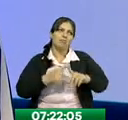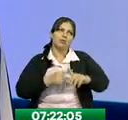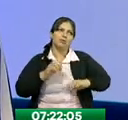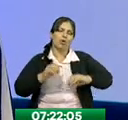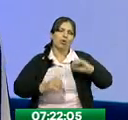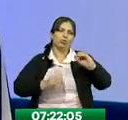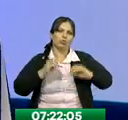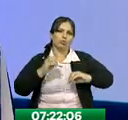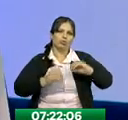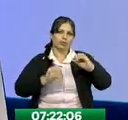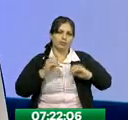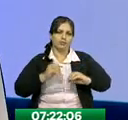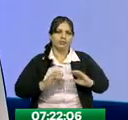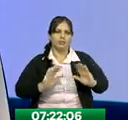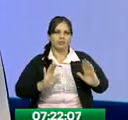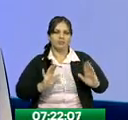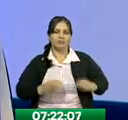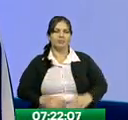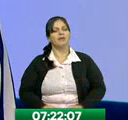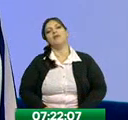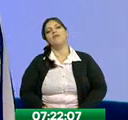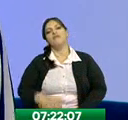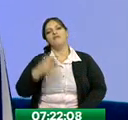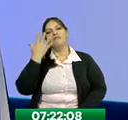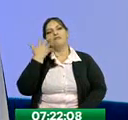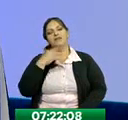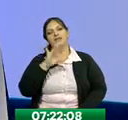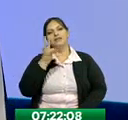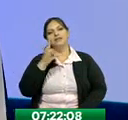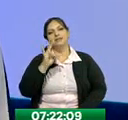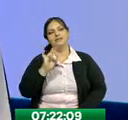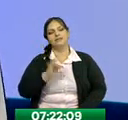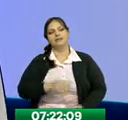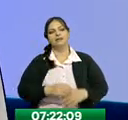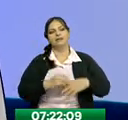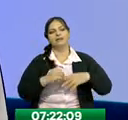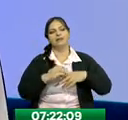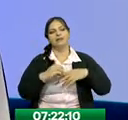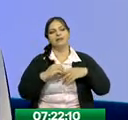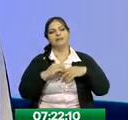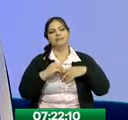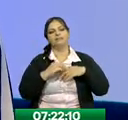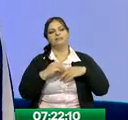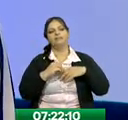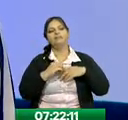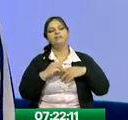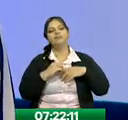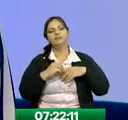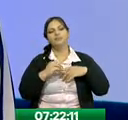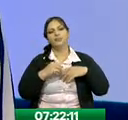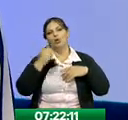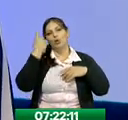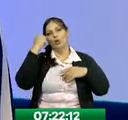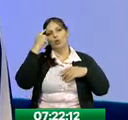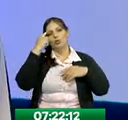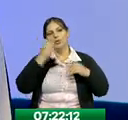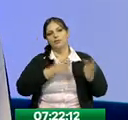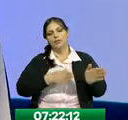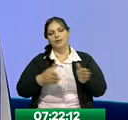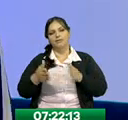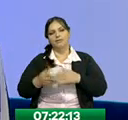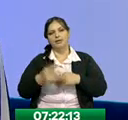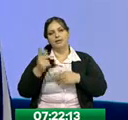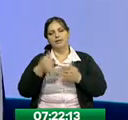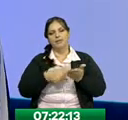ellos los que nos informan de los plazos. Como gobierno ya estamos programando una reunión entre